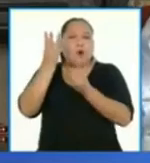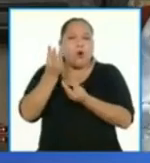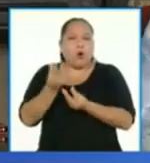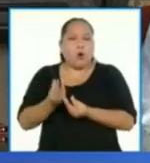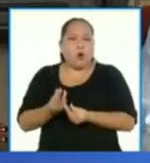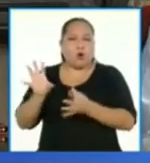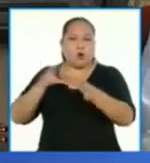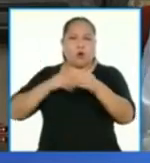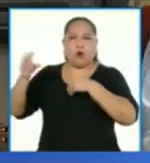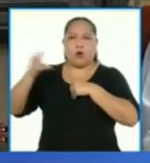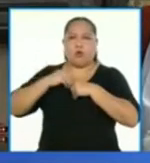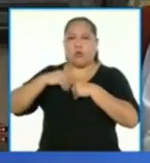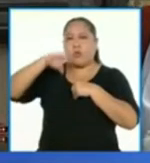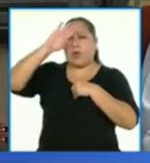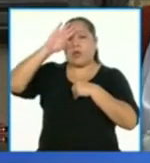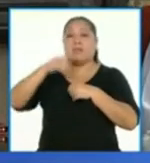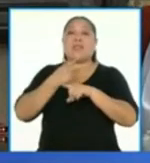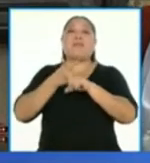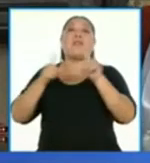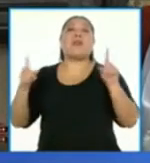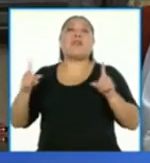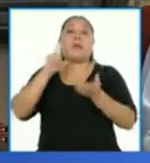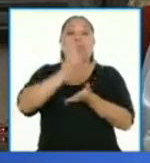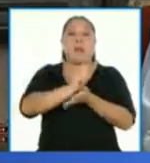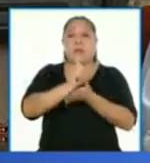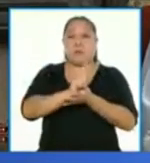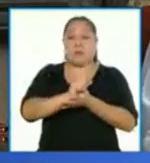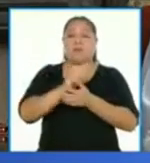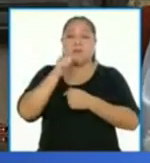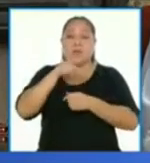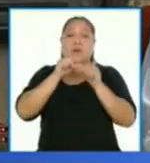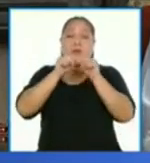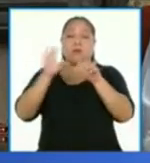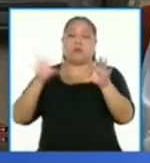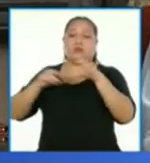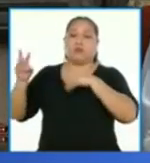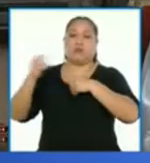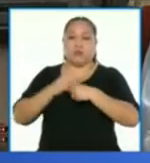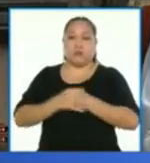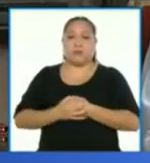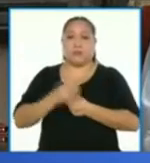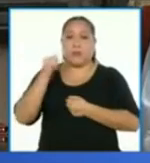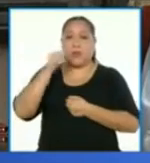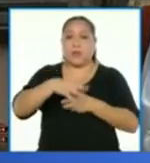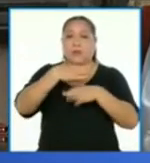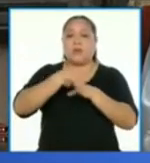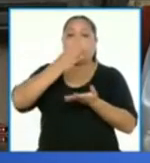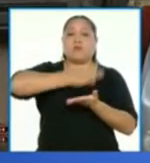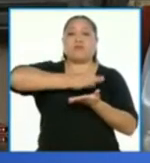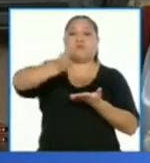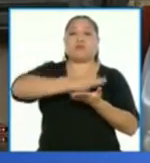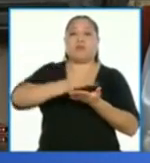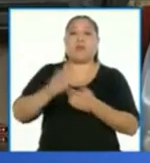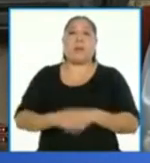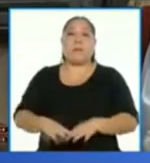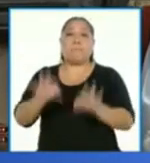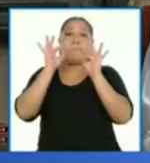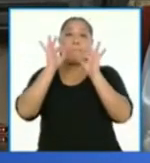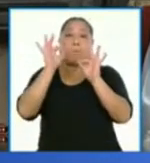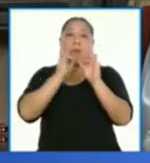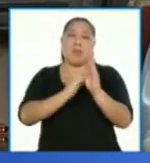de lima 10ª metropolitana en este sentido en las provincias con nivel de riesgo